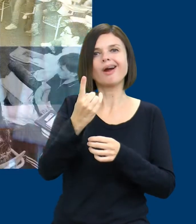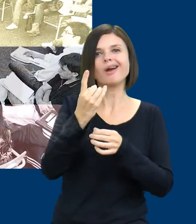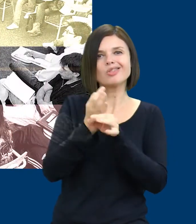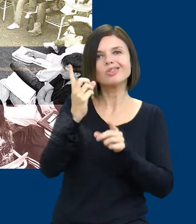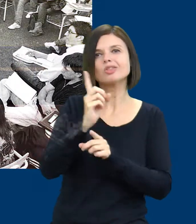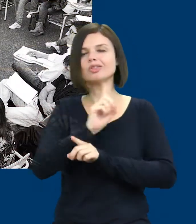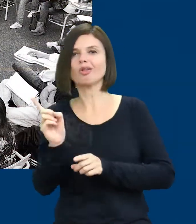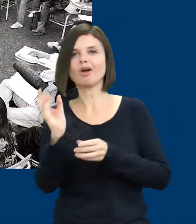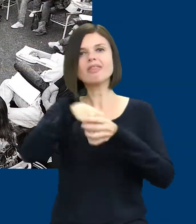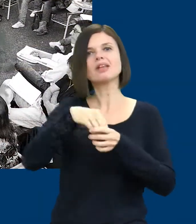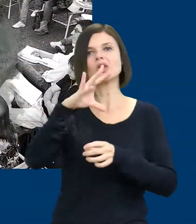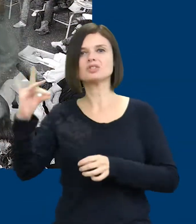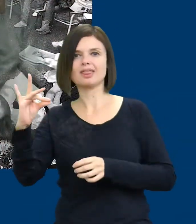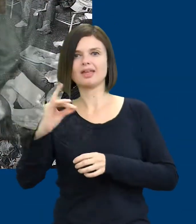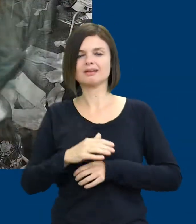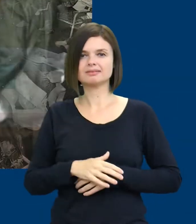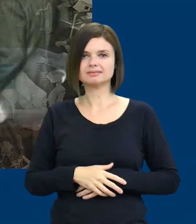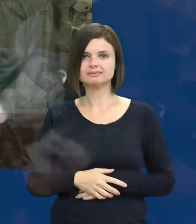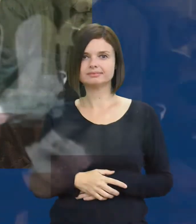docentes en el Consejo Directivo?